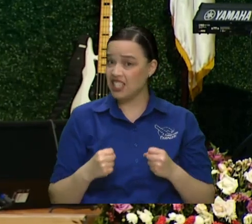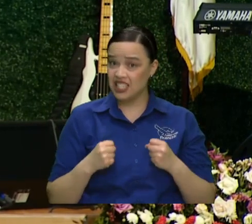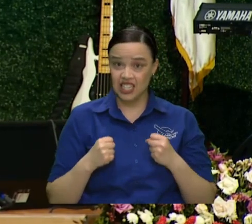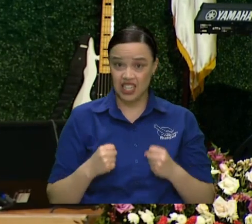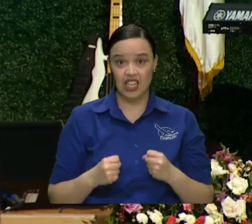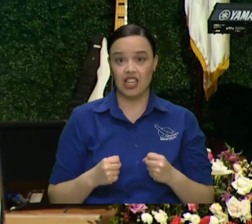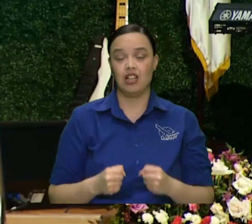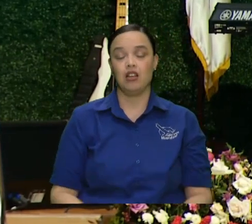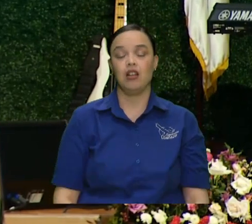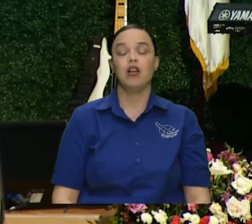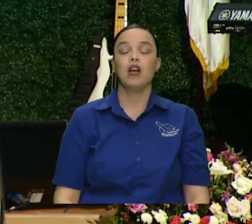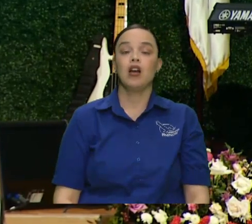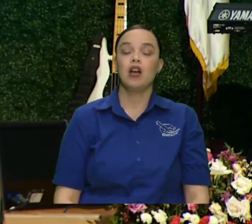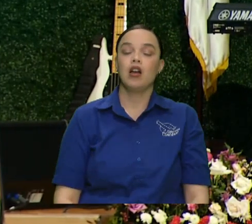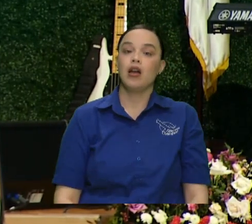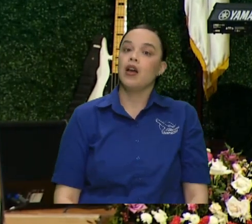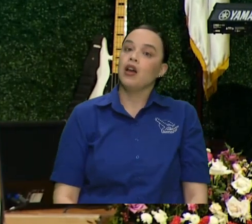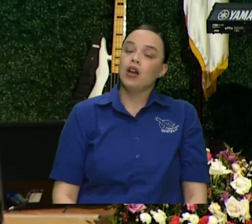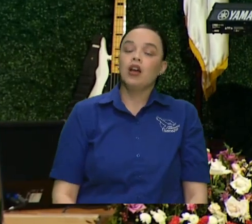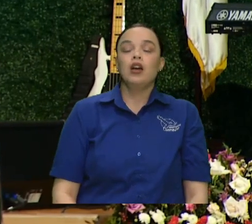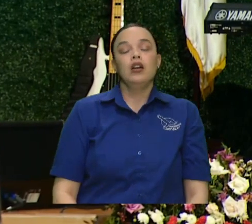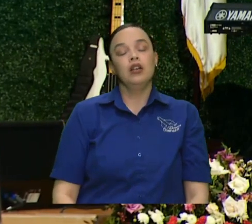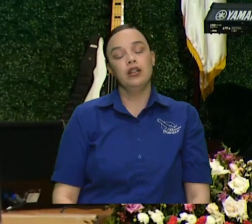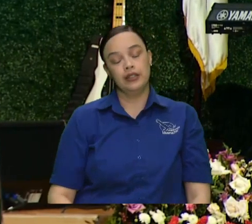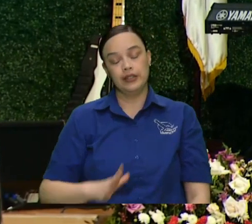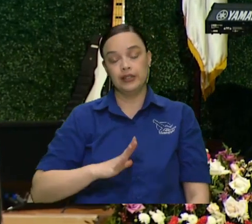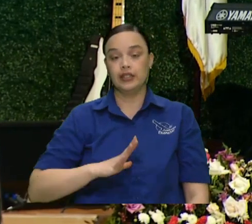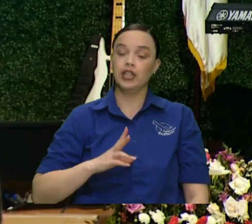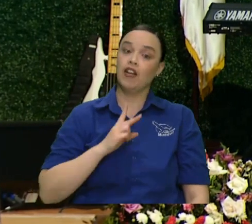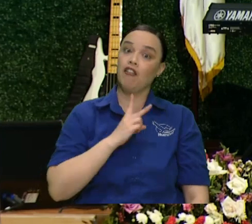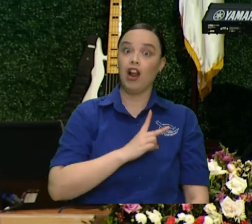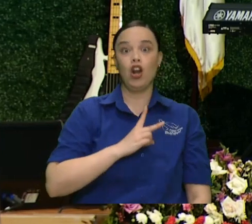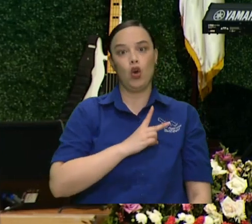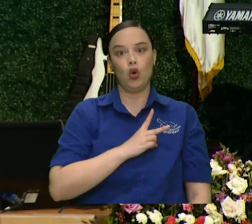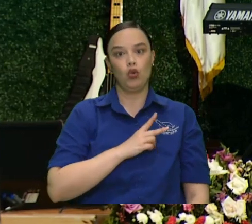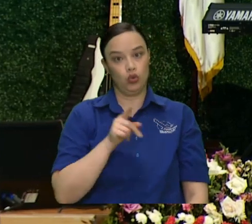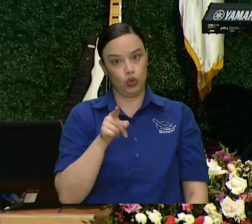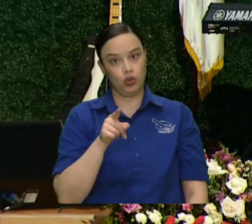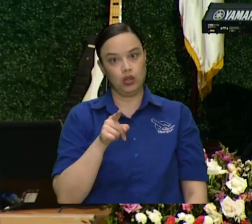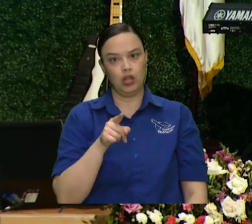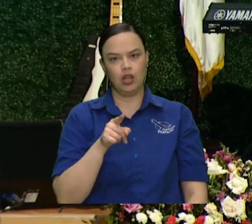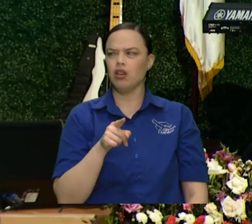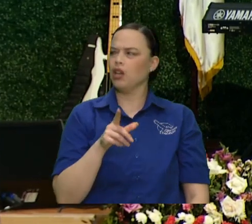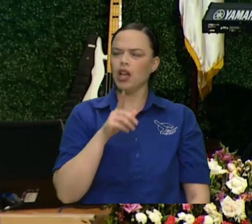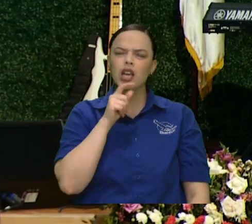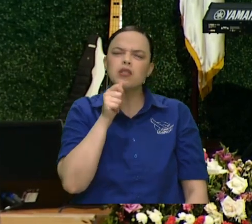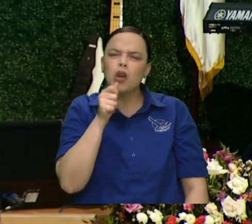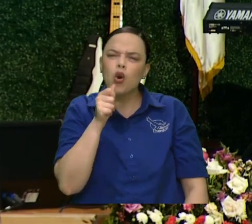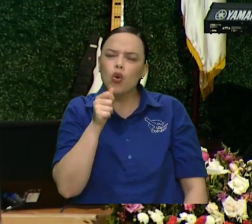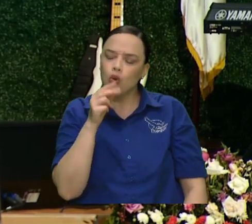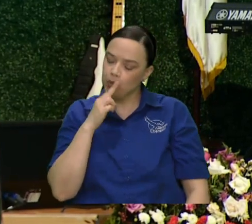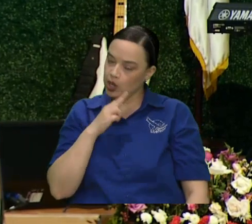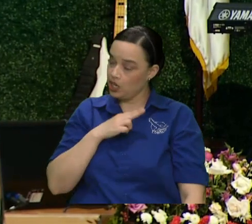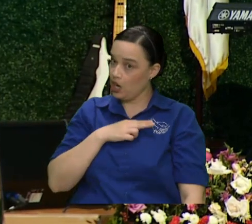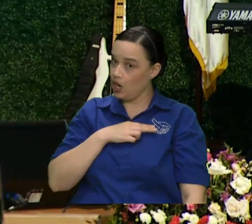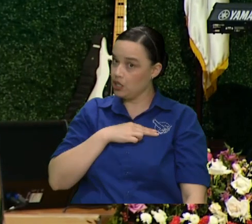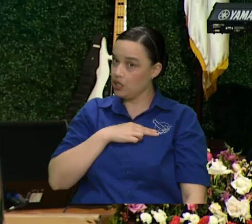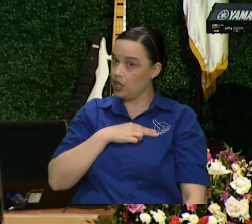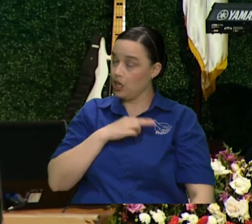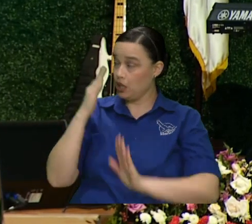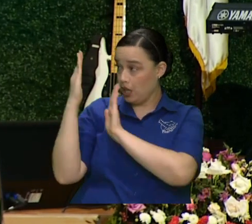pero hay que tomar valor porque el que es mejor dígame usted humillarse delante del señor o que sus enemigos lo